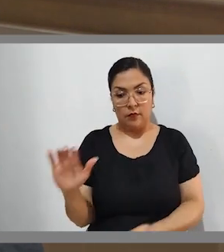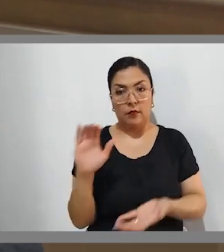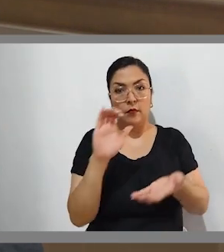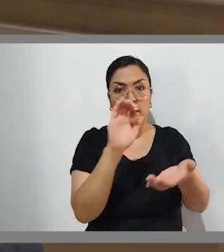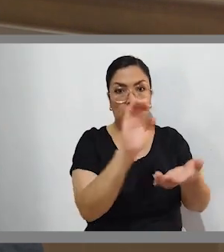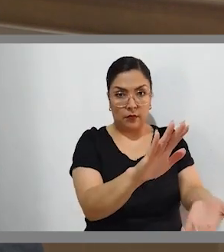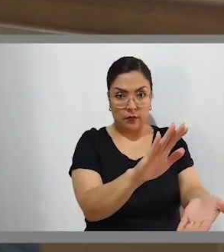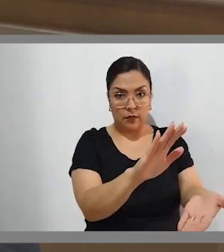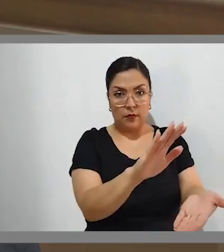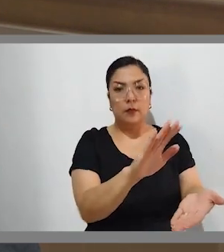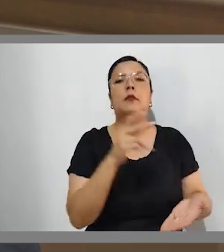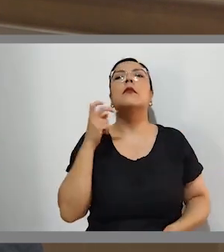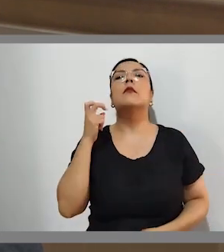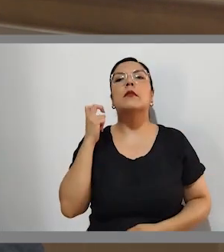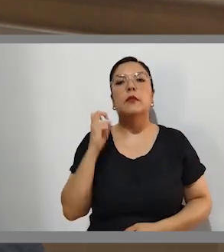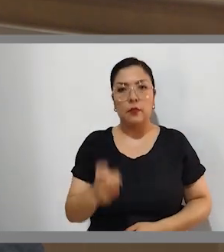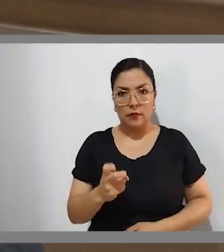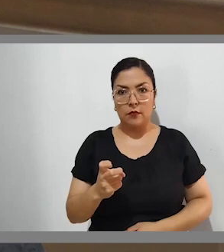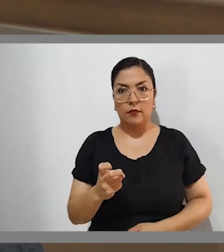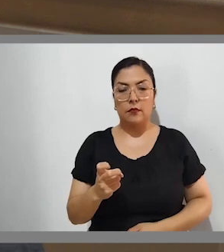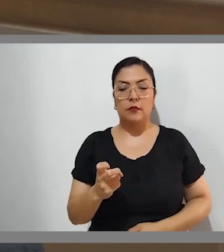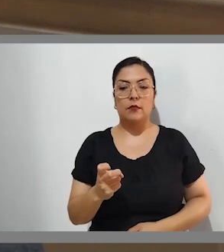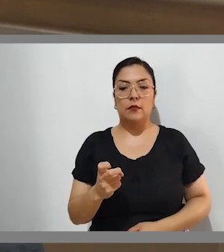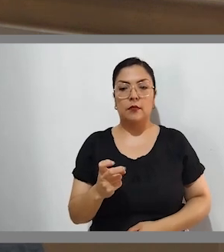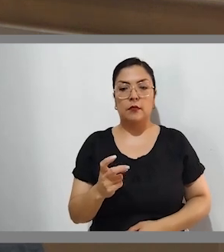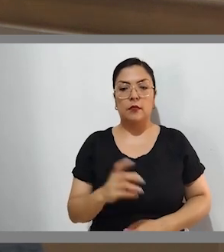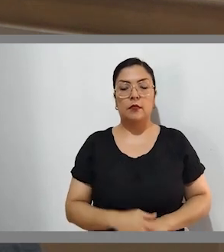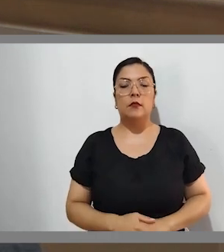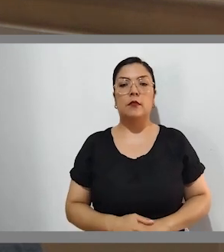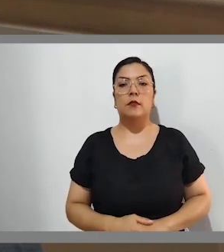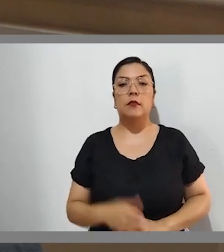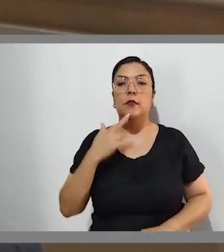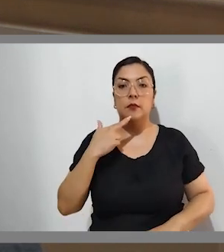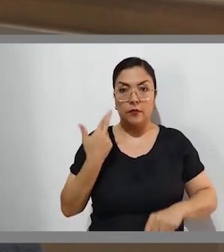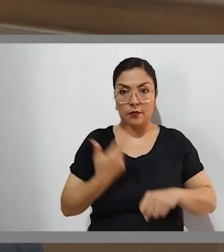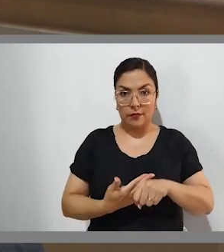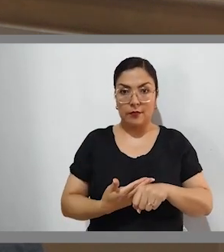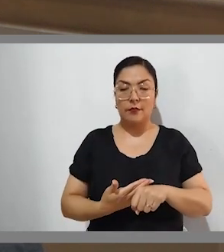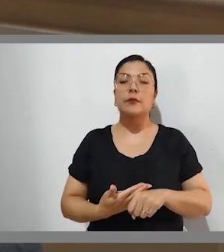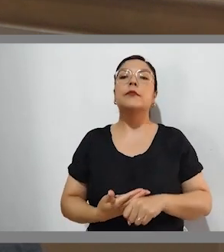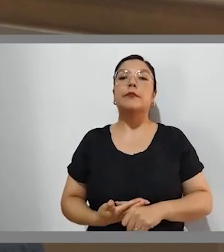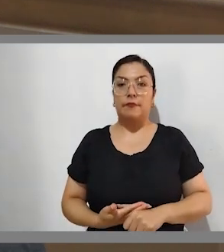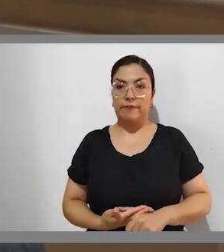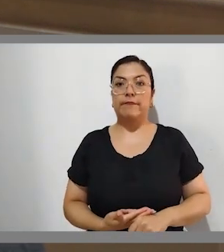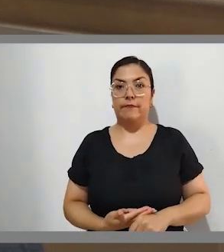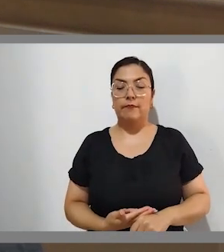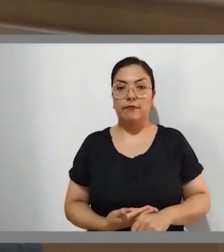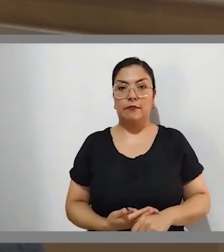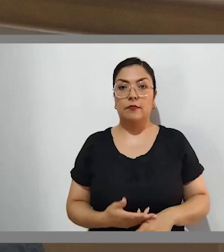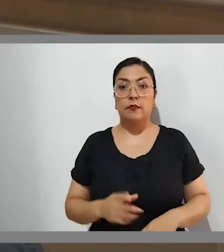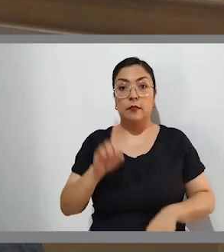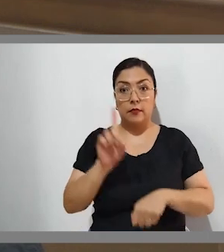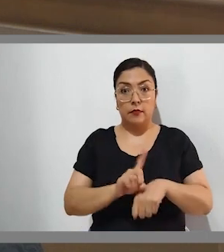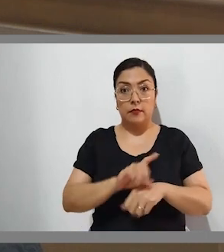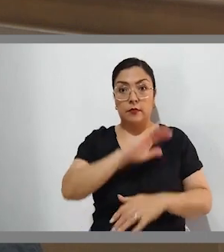del proceso electoral, que es la validación del mismo por parte de las autoridades jurisdiccionales electorales, y al término